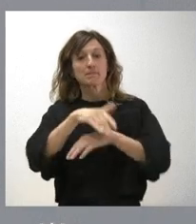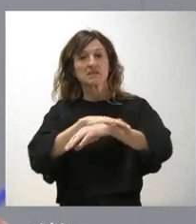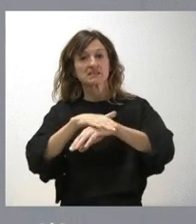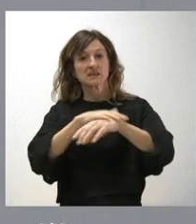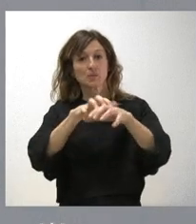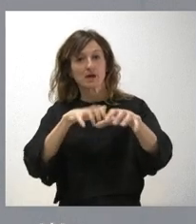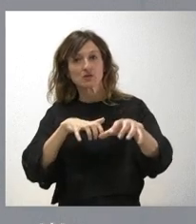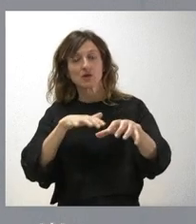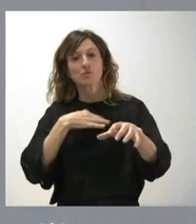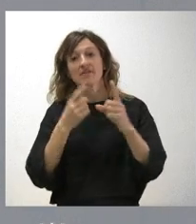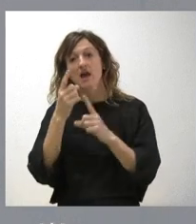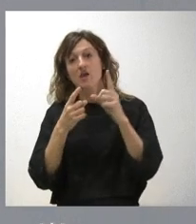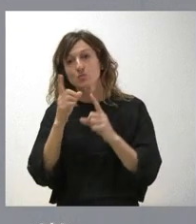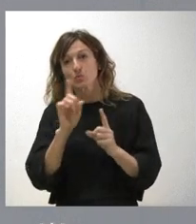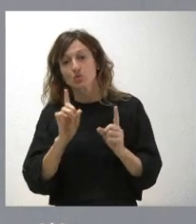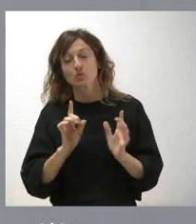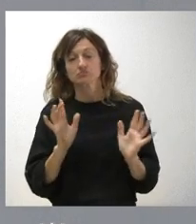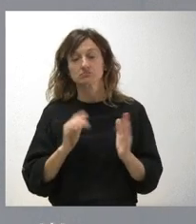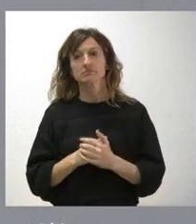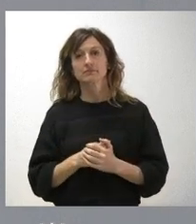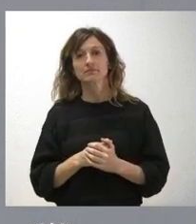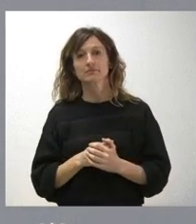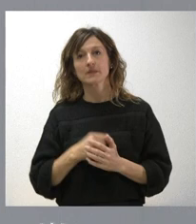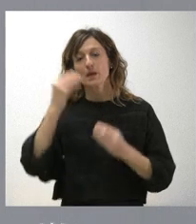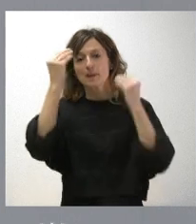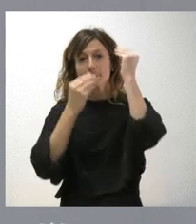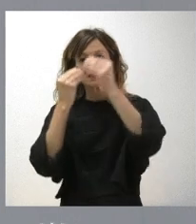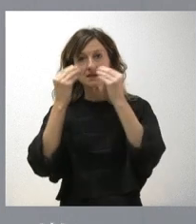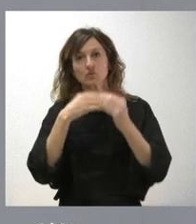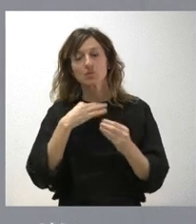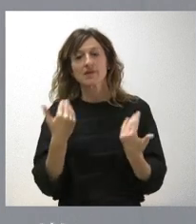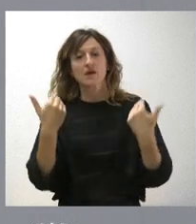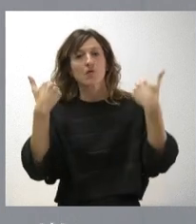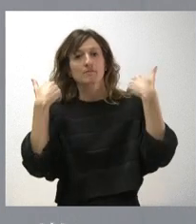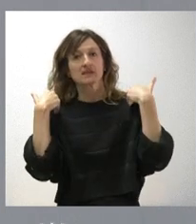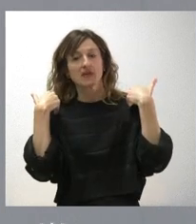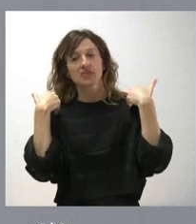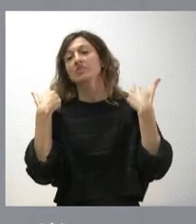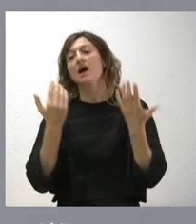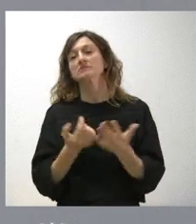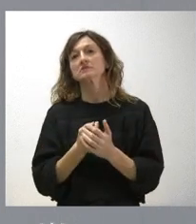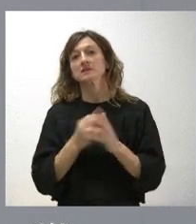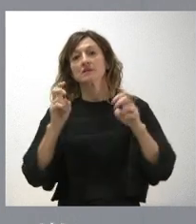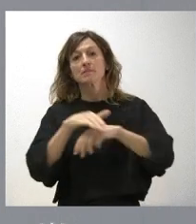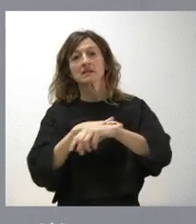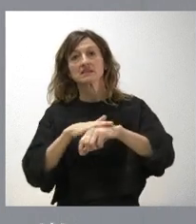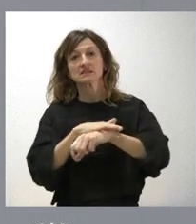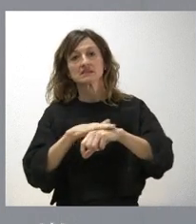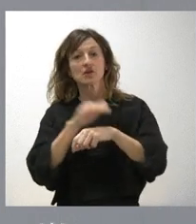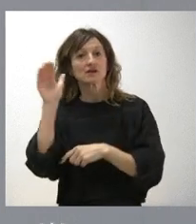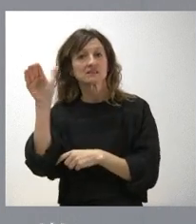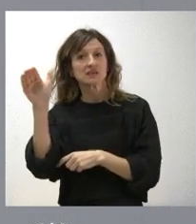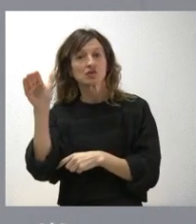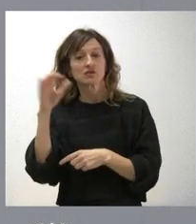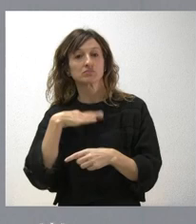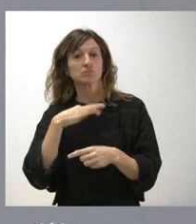Aunque puede ser que alguno no sea objeto de tratamiento estoy pensando que quizá a lo mejor las competencias puedo pensar del Ministerio de exteriores pues no